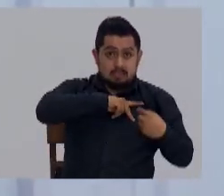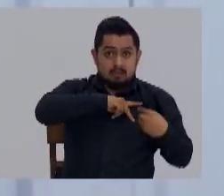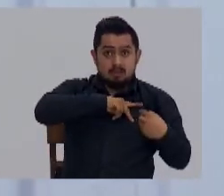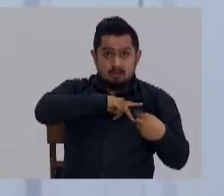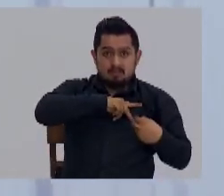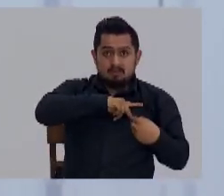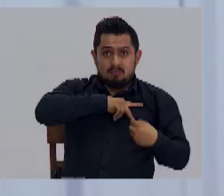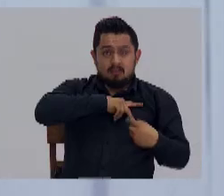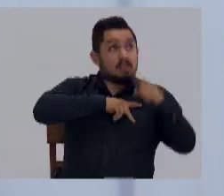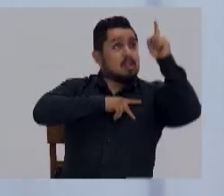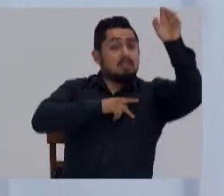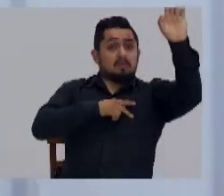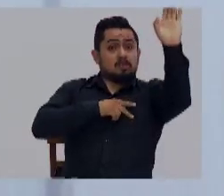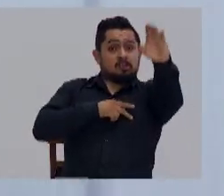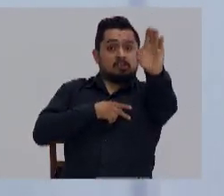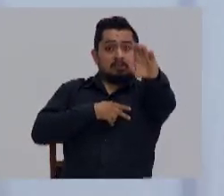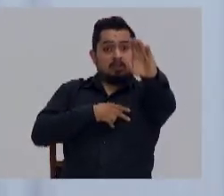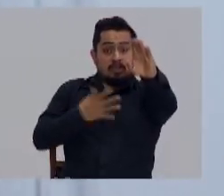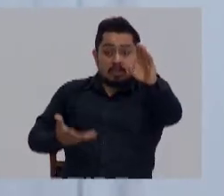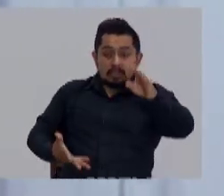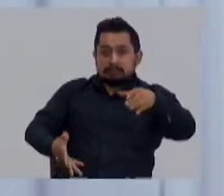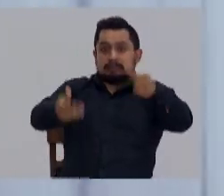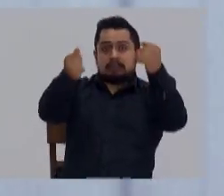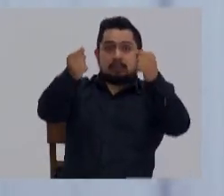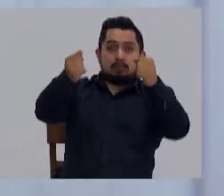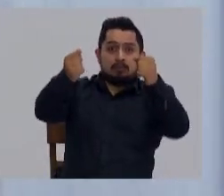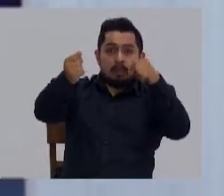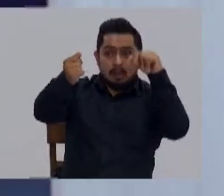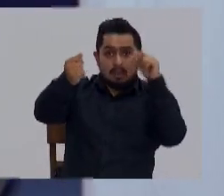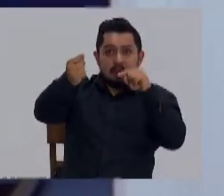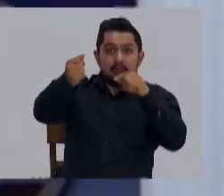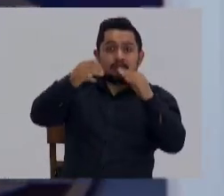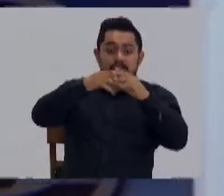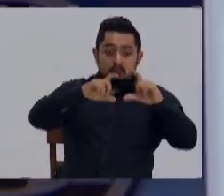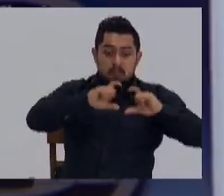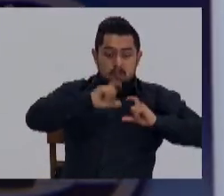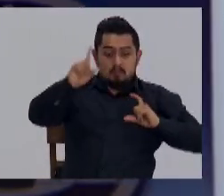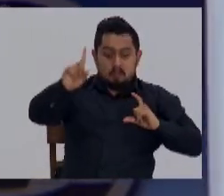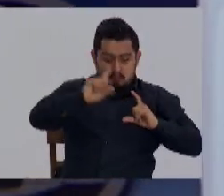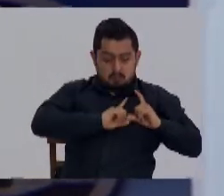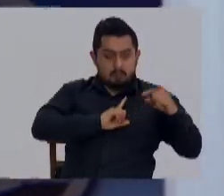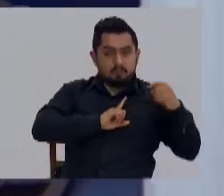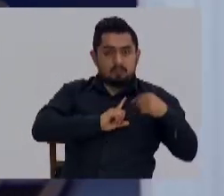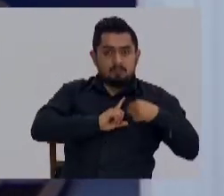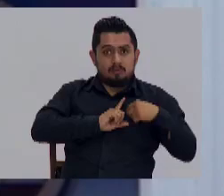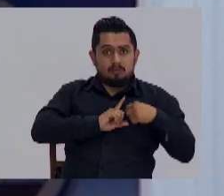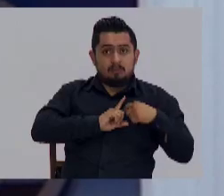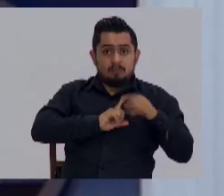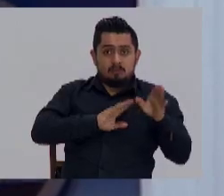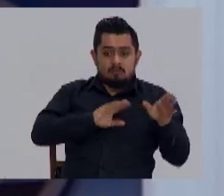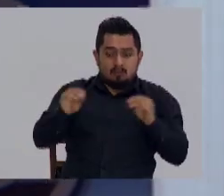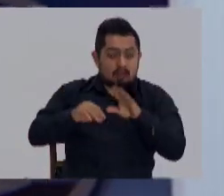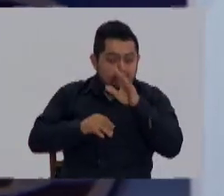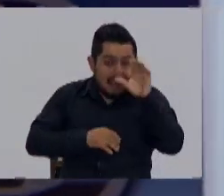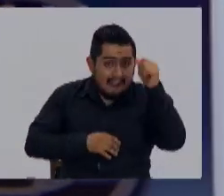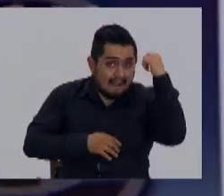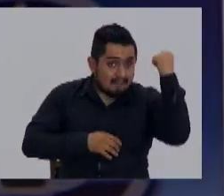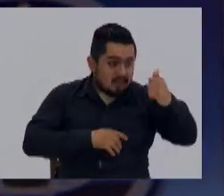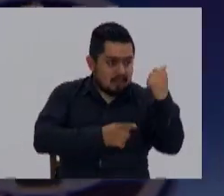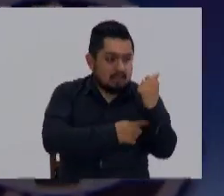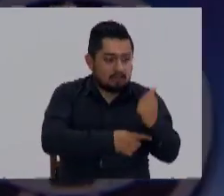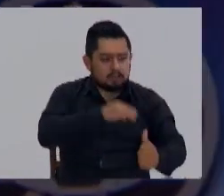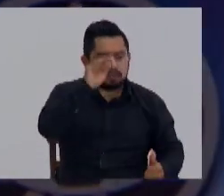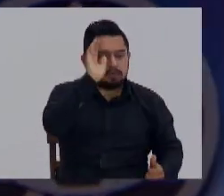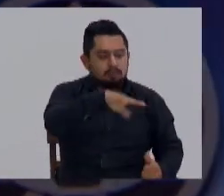Dios te llama para que seamos salvos, para que le recibamos en nuestro corazón. Y le dijo a Abraham: mira, voy a ser como